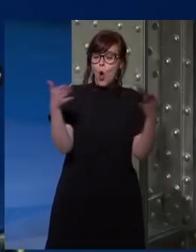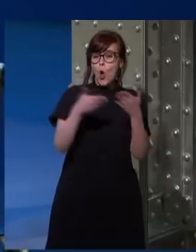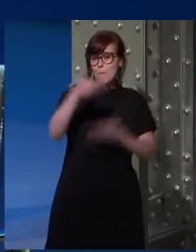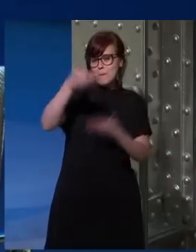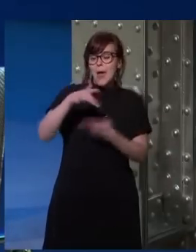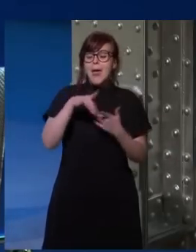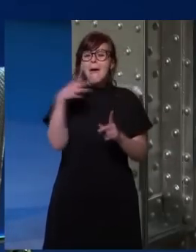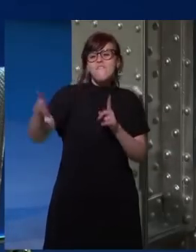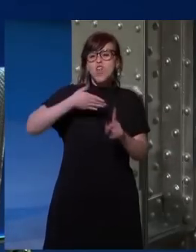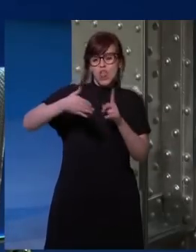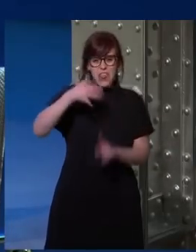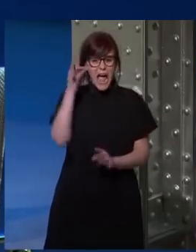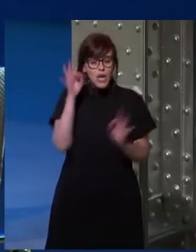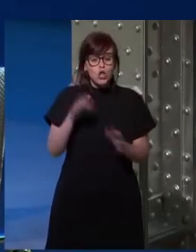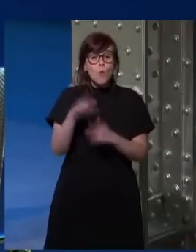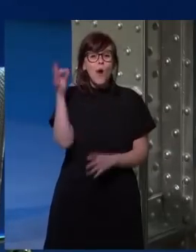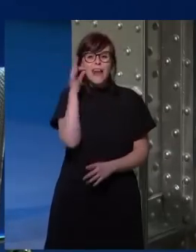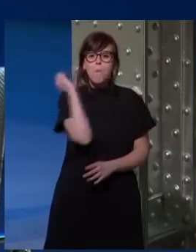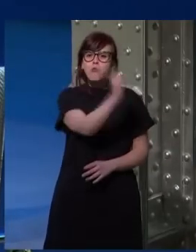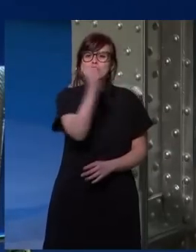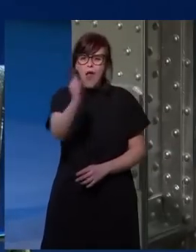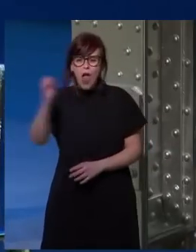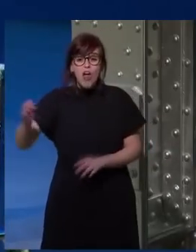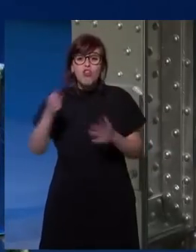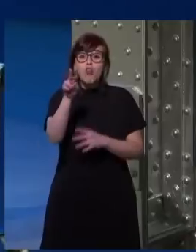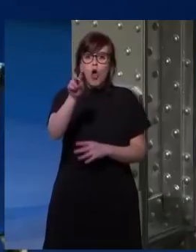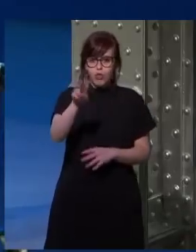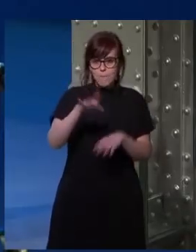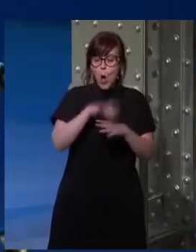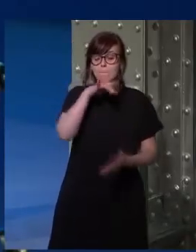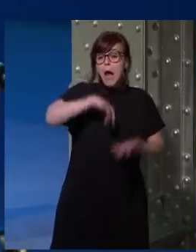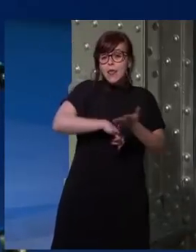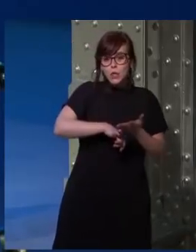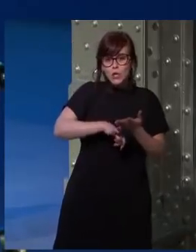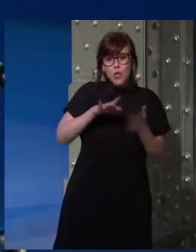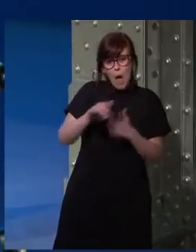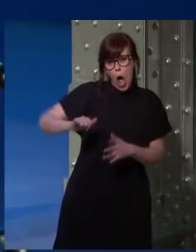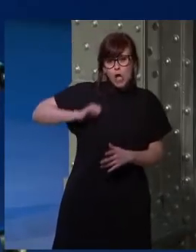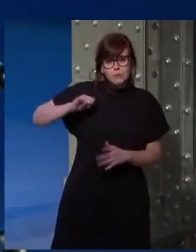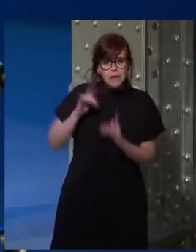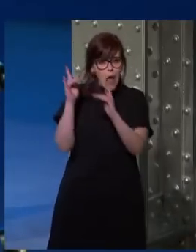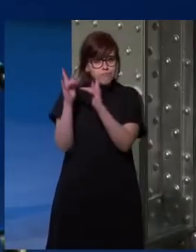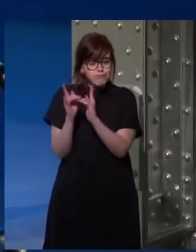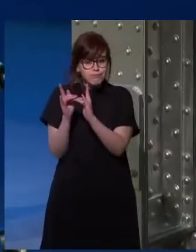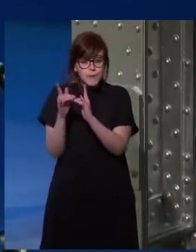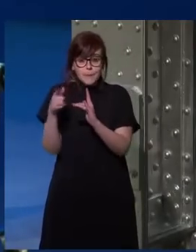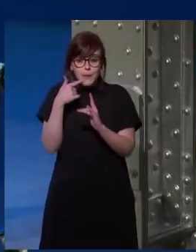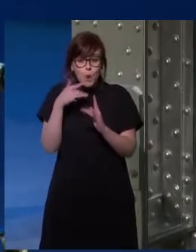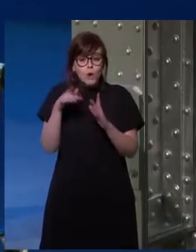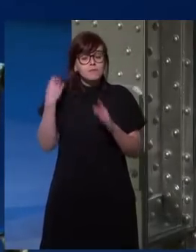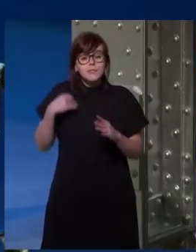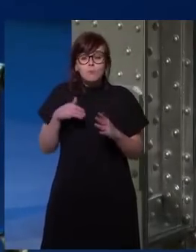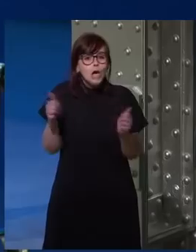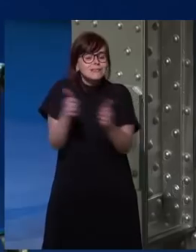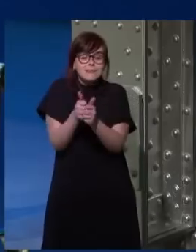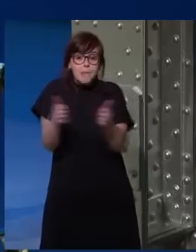violencia de género, que una mujer había recibido 12 puñaladas por parte de su marido, y estando agonizando en el hospital era incapaz de separarse de él,